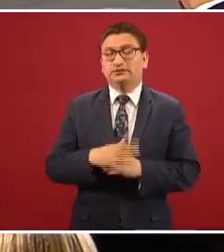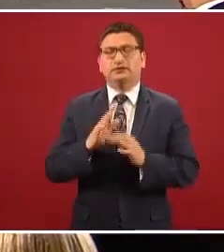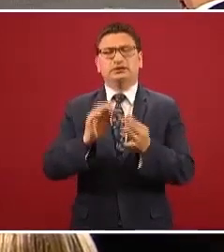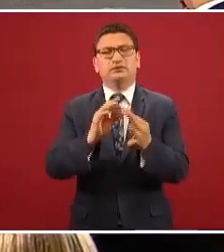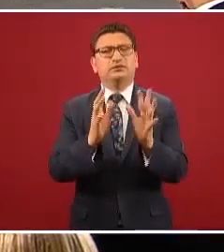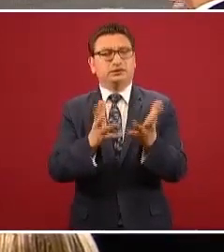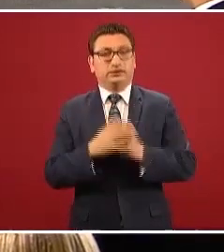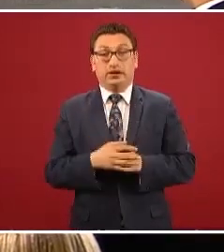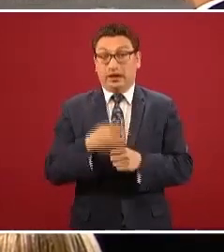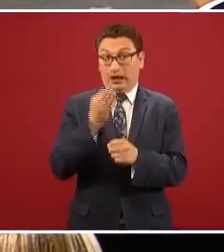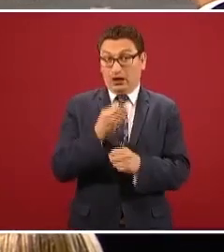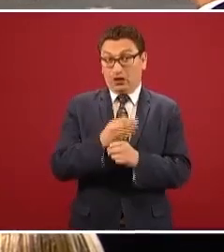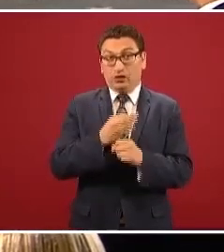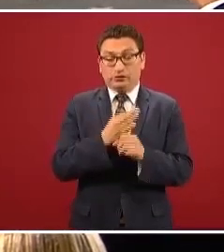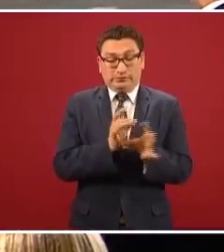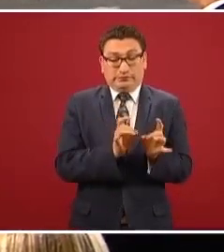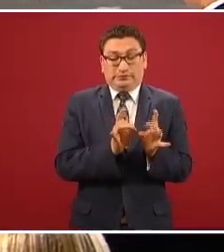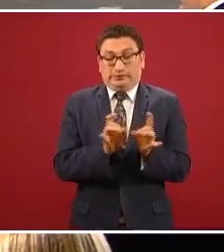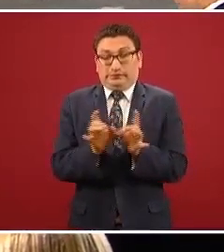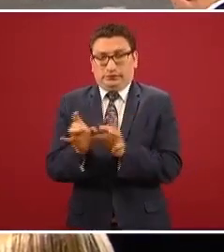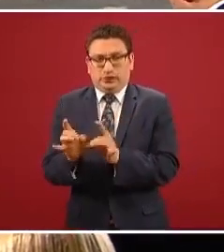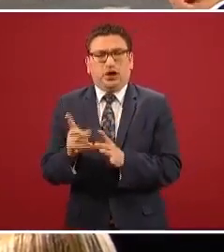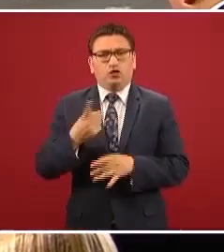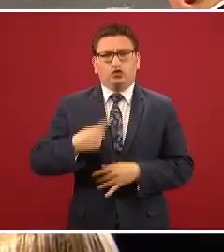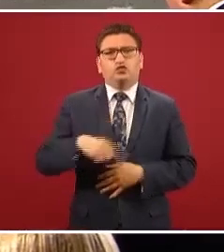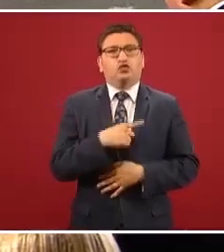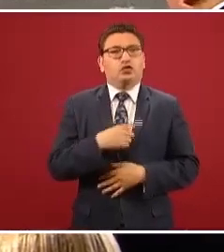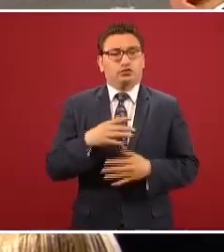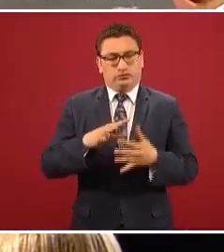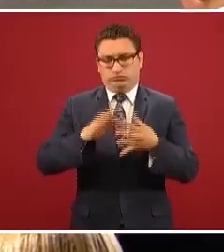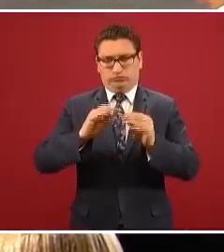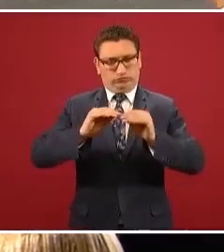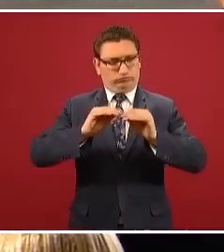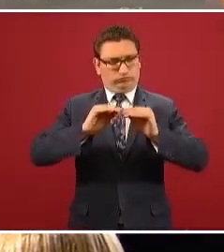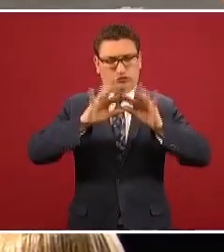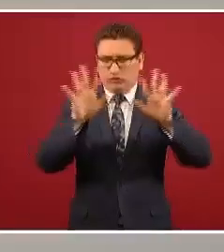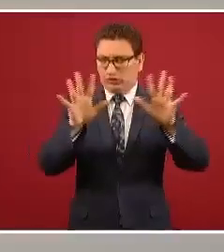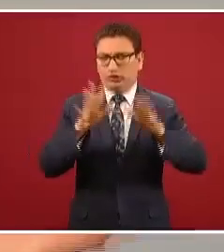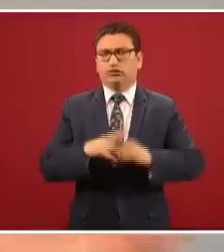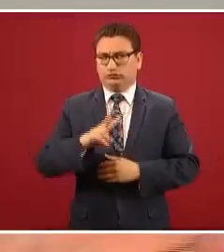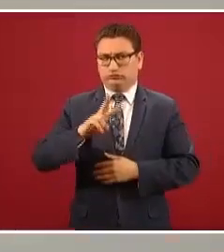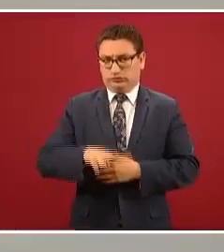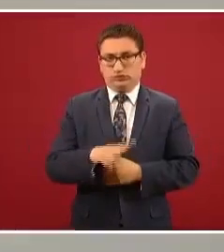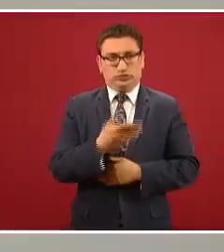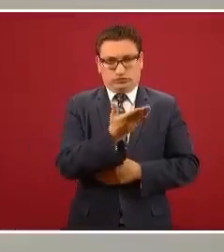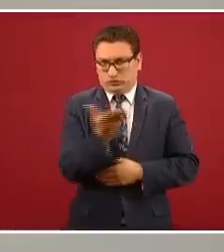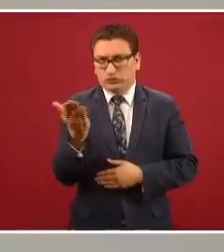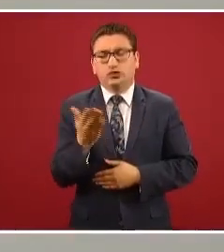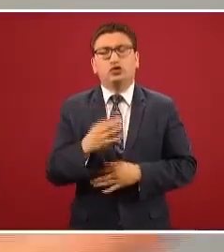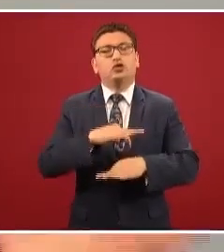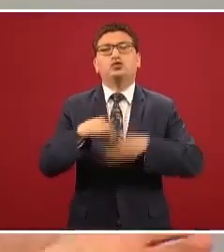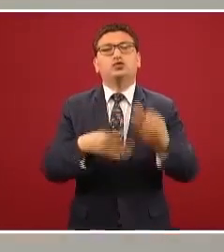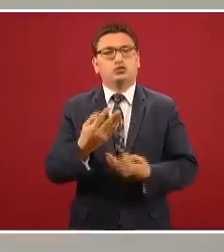Esta es una situación que tenemos que tratar con mucha claridad técnica y les pedimos a